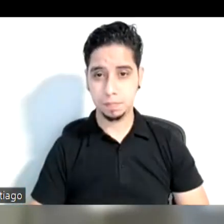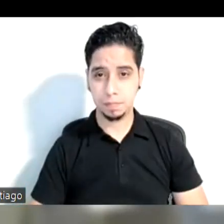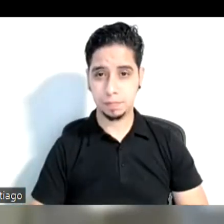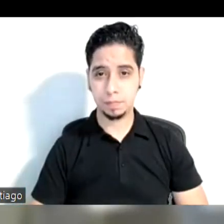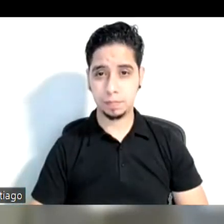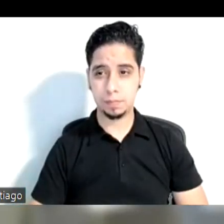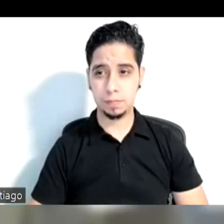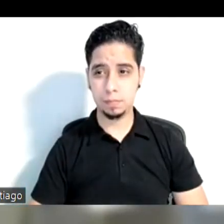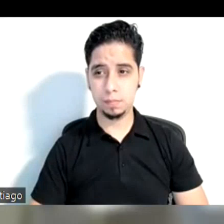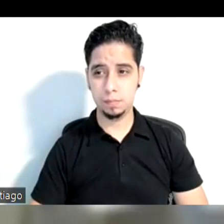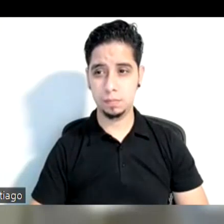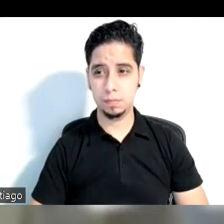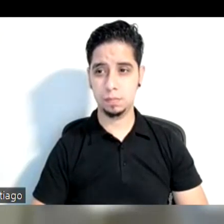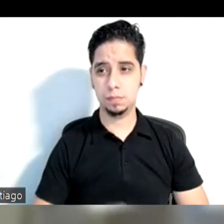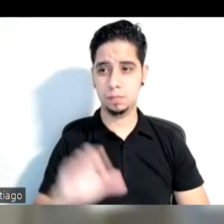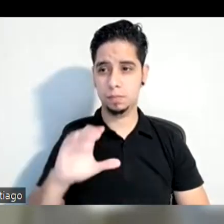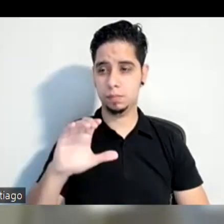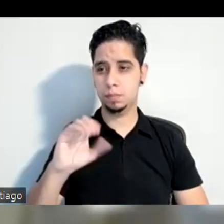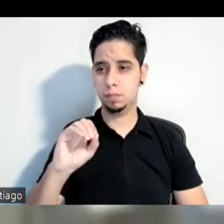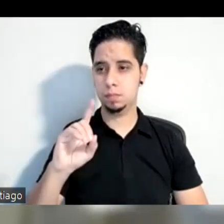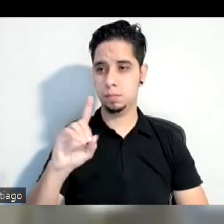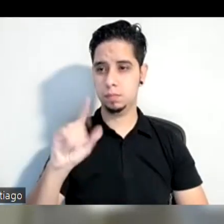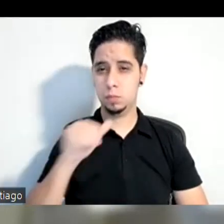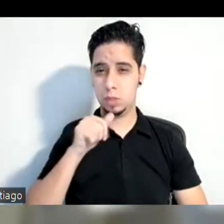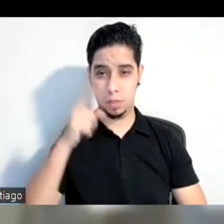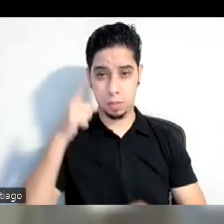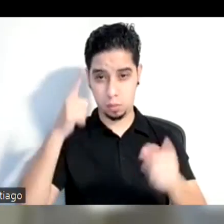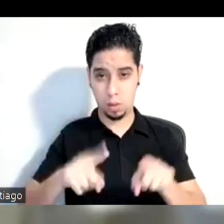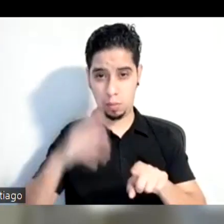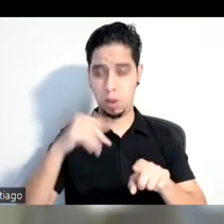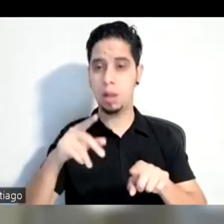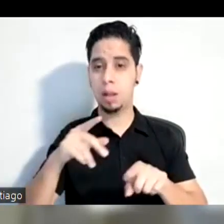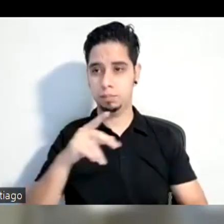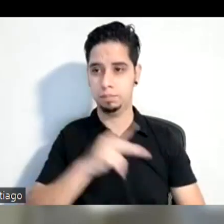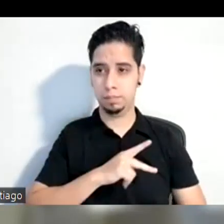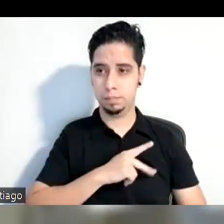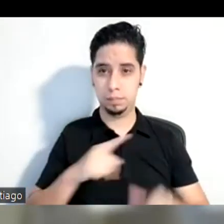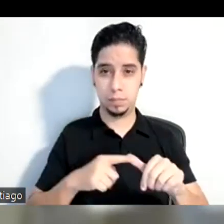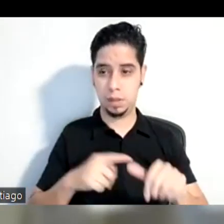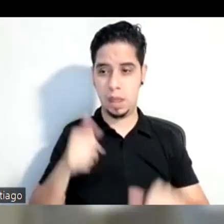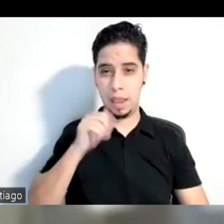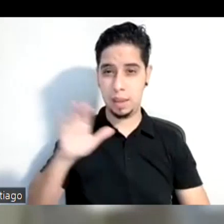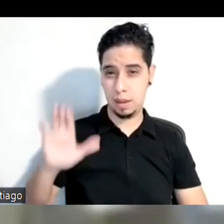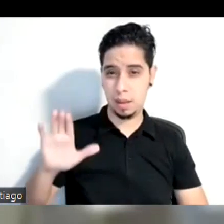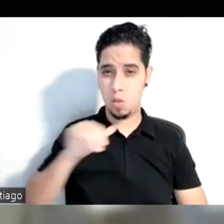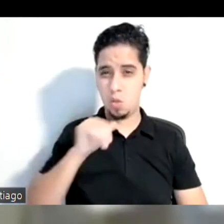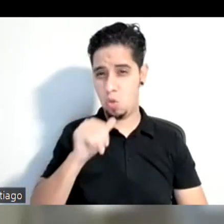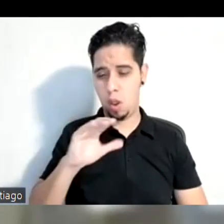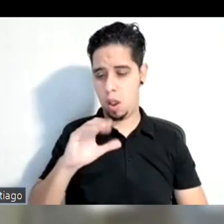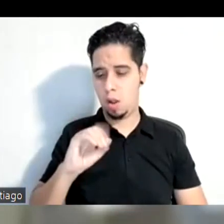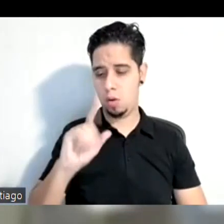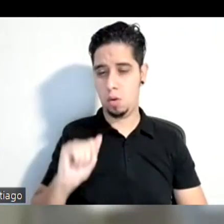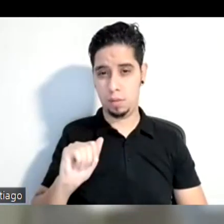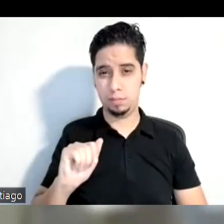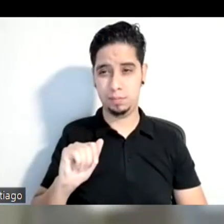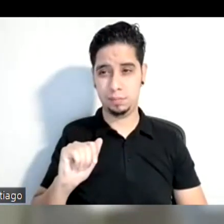Y pues los Coda no estaban tan contentos porque la muchacha que hizo el personaje principal de Coda no es Coda. Se entienden